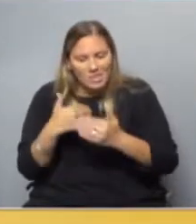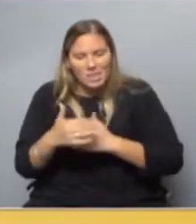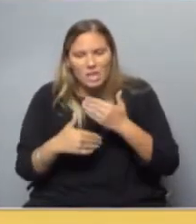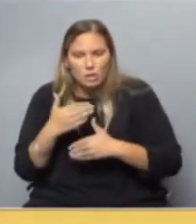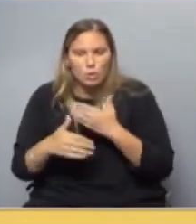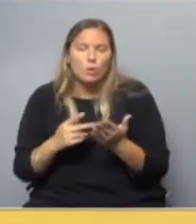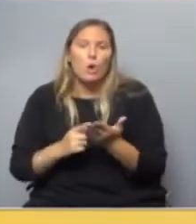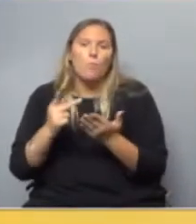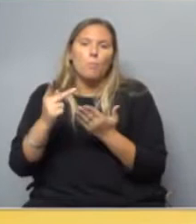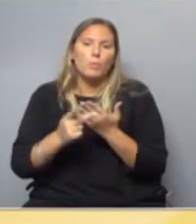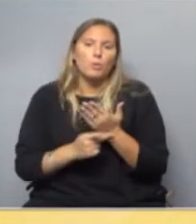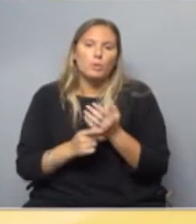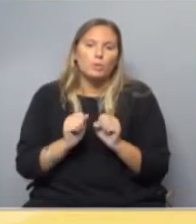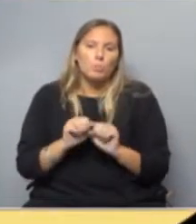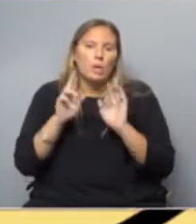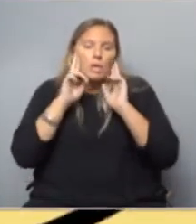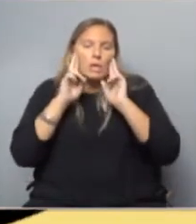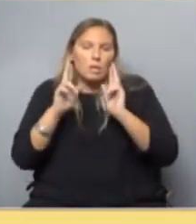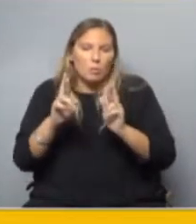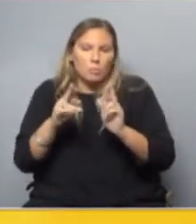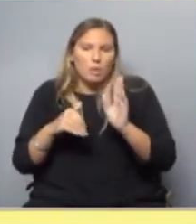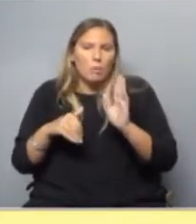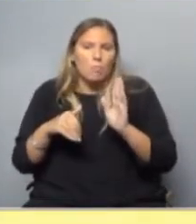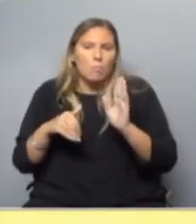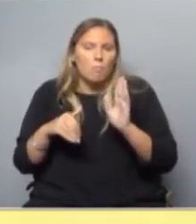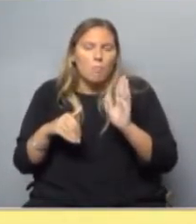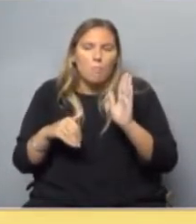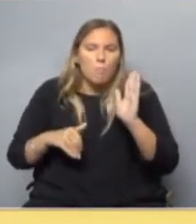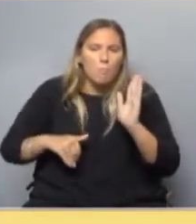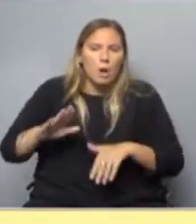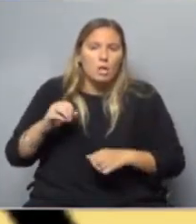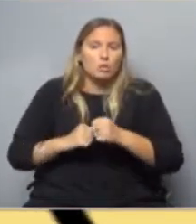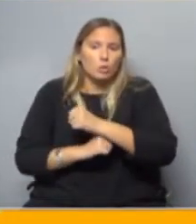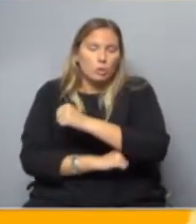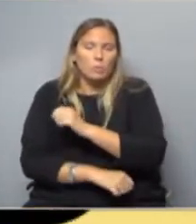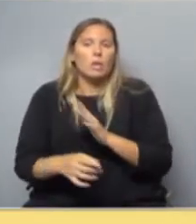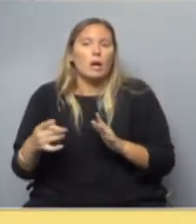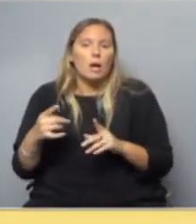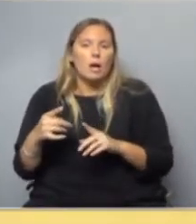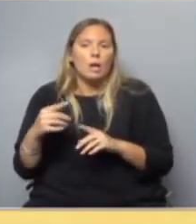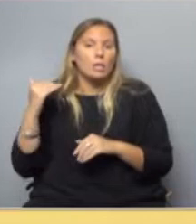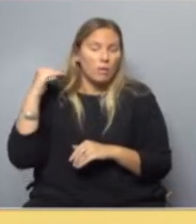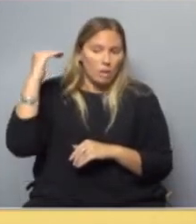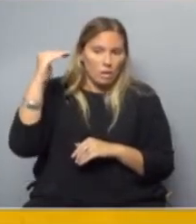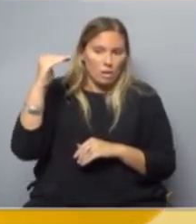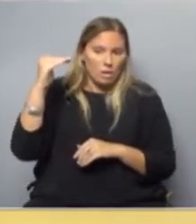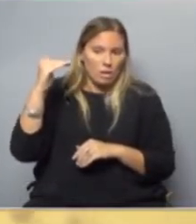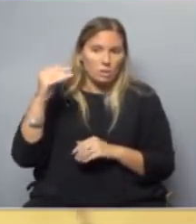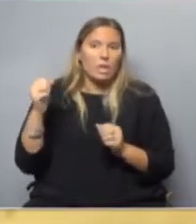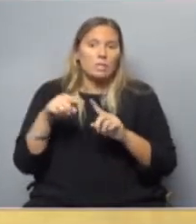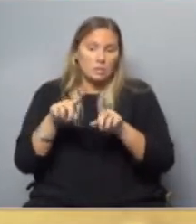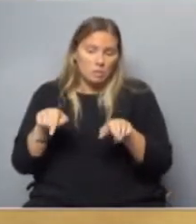el proyecto de manera de cumplir con los más altos estándares de sostenibilidad desde el punto de vista de